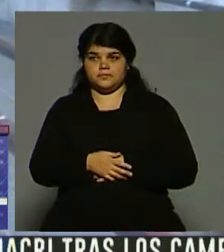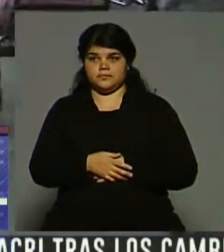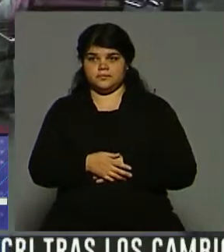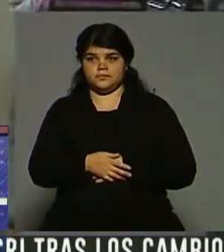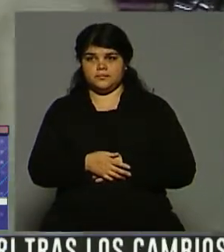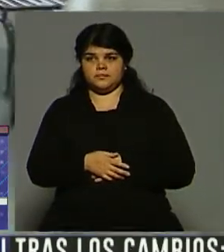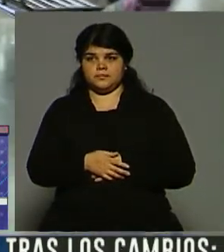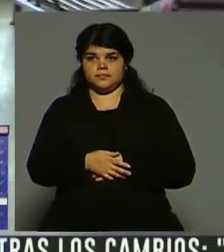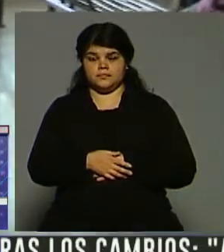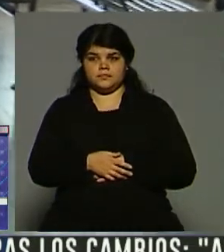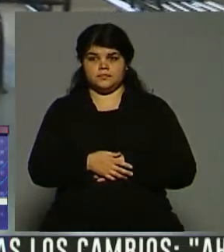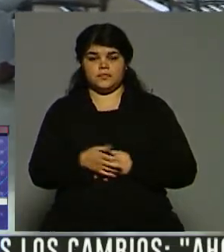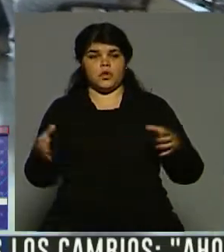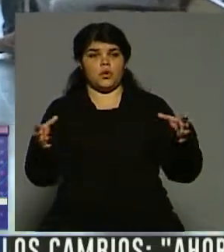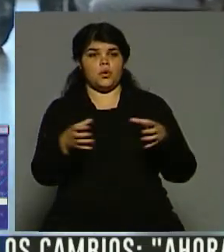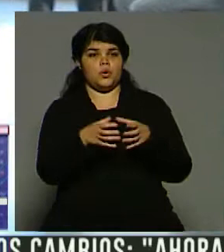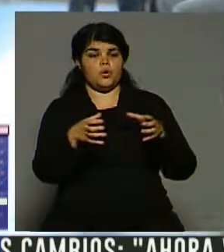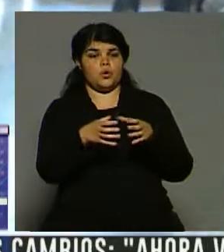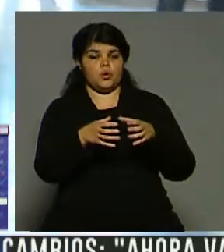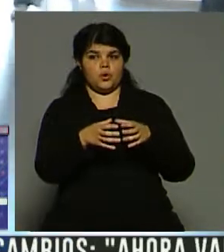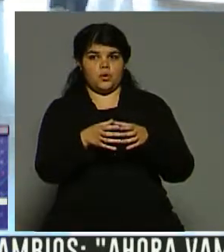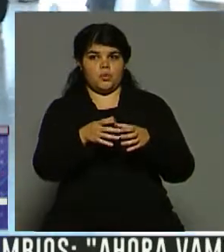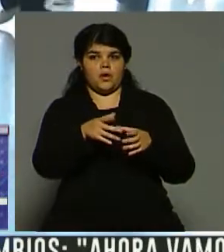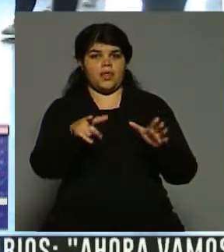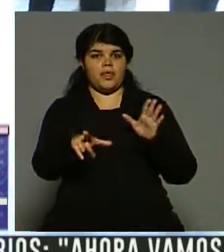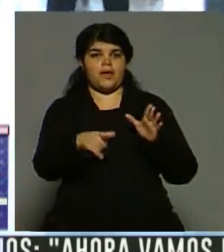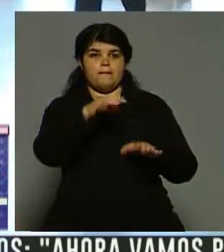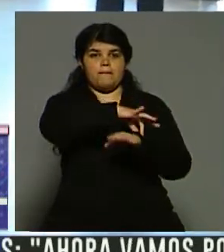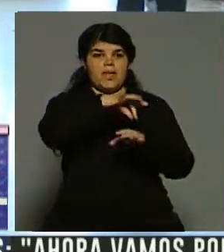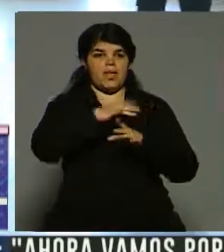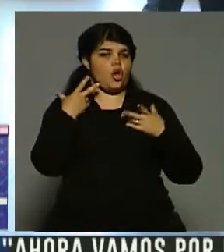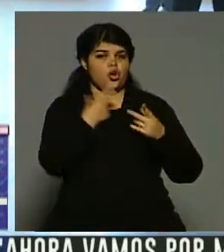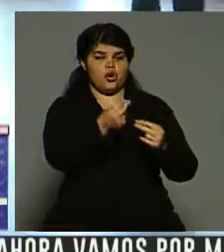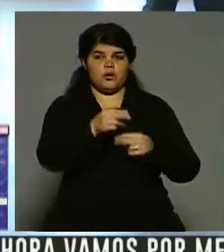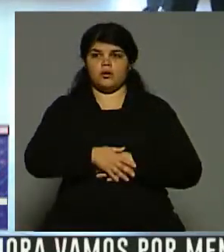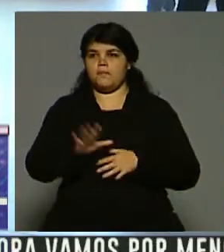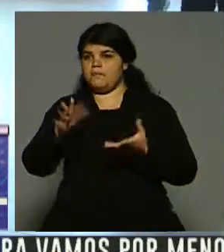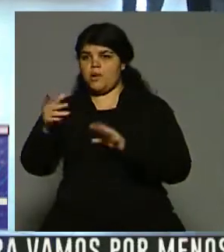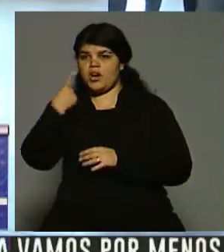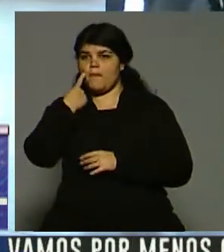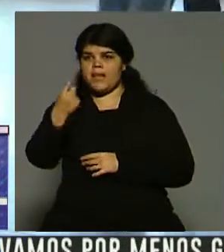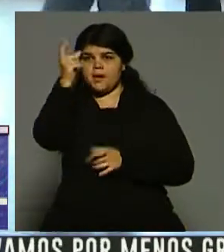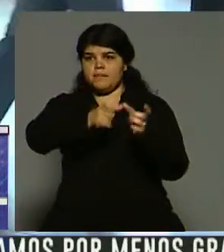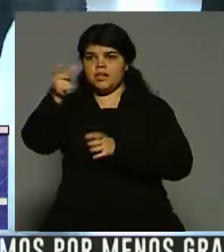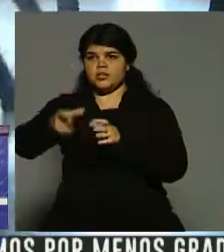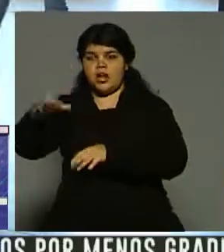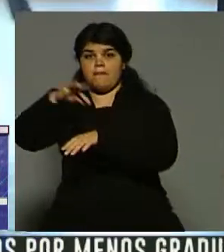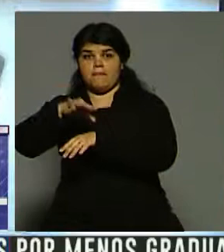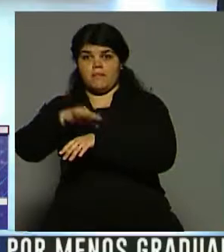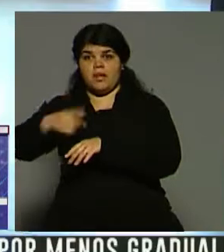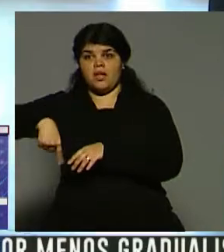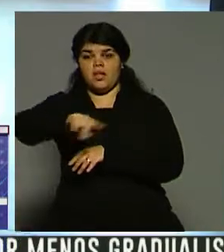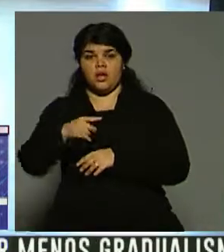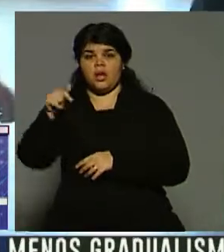Aborto legal. Un grupo de médicos se opone al proyecto. Cerca de 1000 profesionales de la provincia manifestaron su rechazo a la